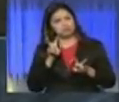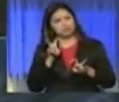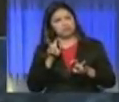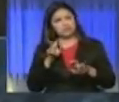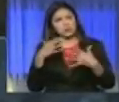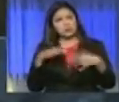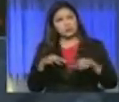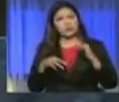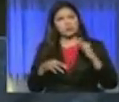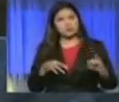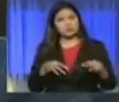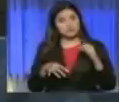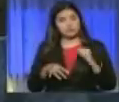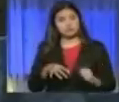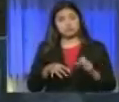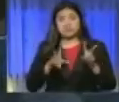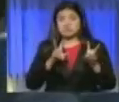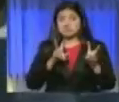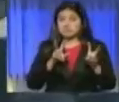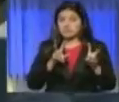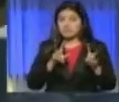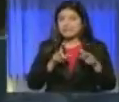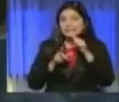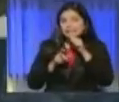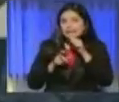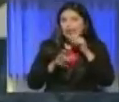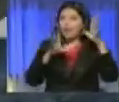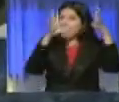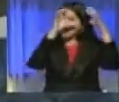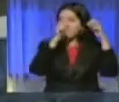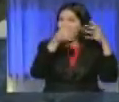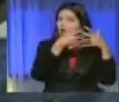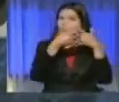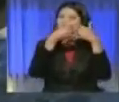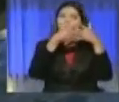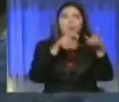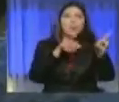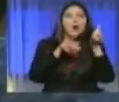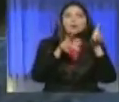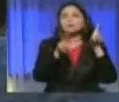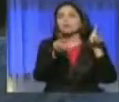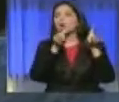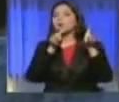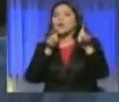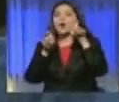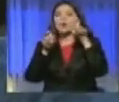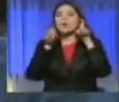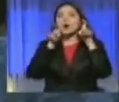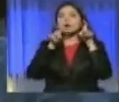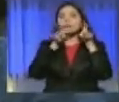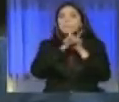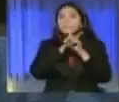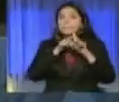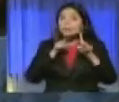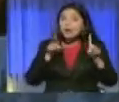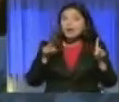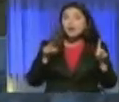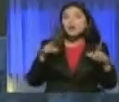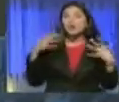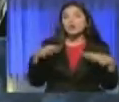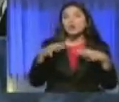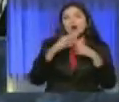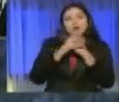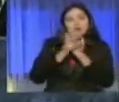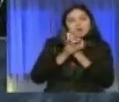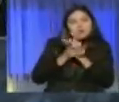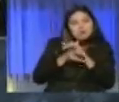ultraizquierda, llamada así, captados por la embajada gringa, atacan, y desde los sectores mafiosos, pues, de